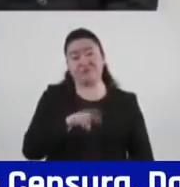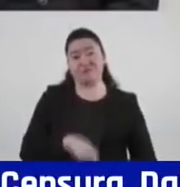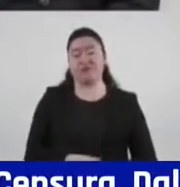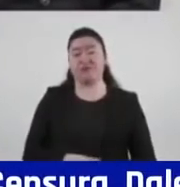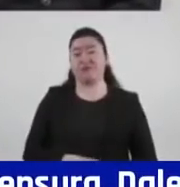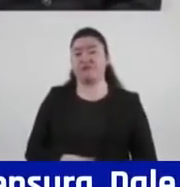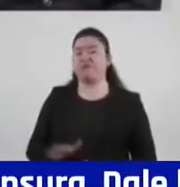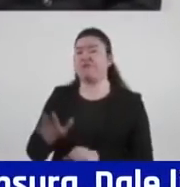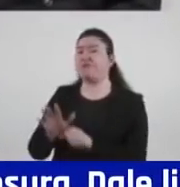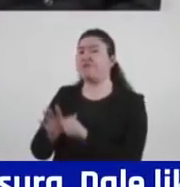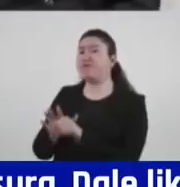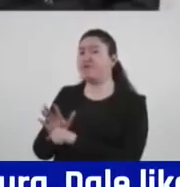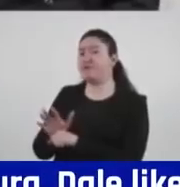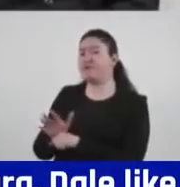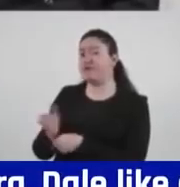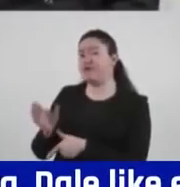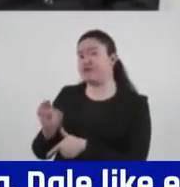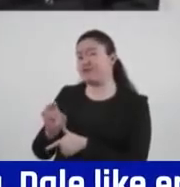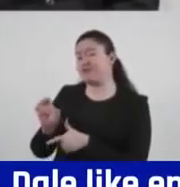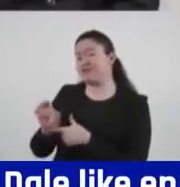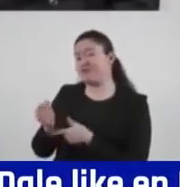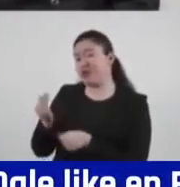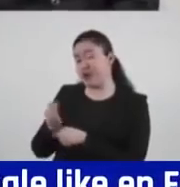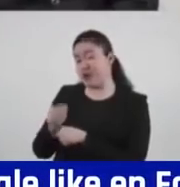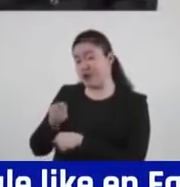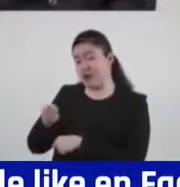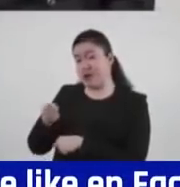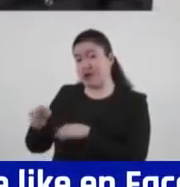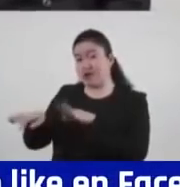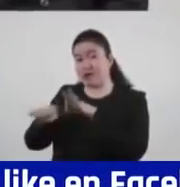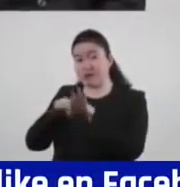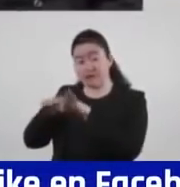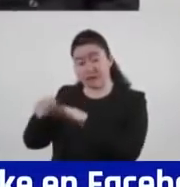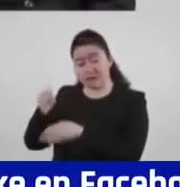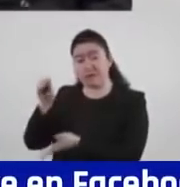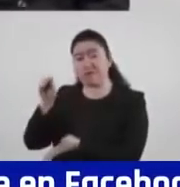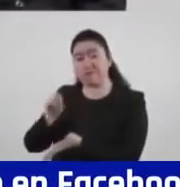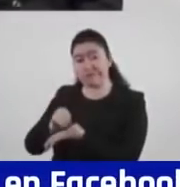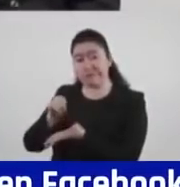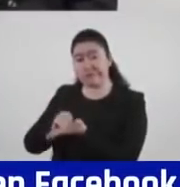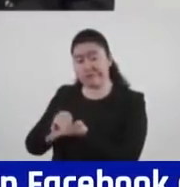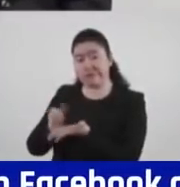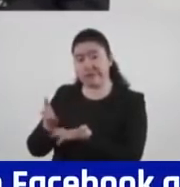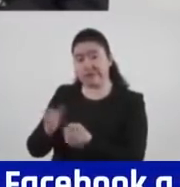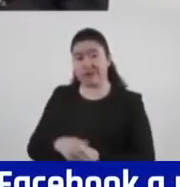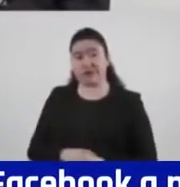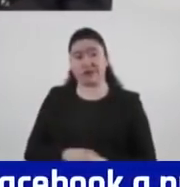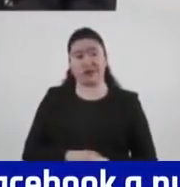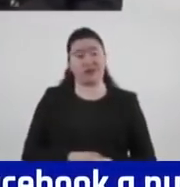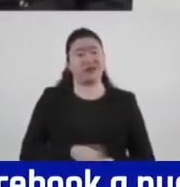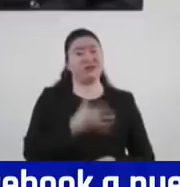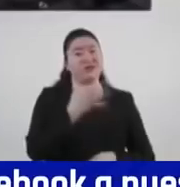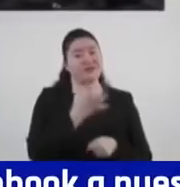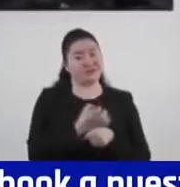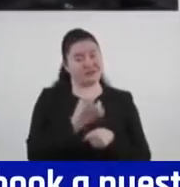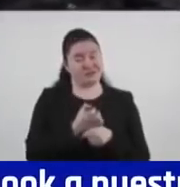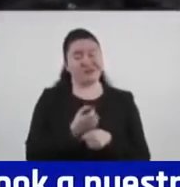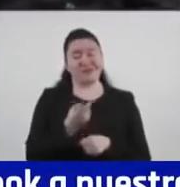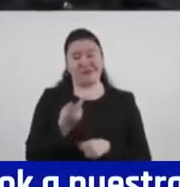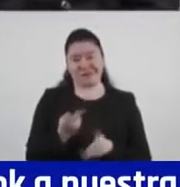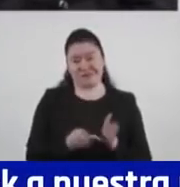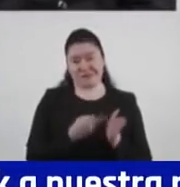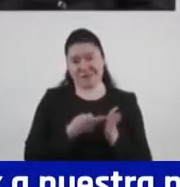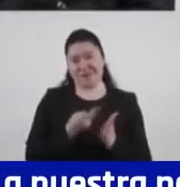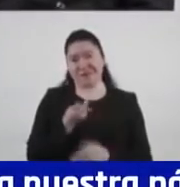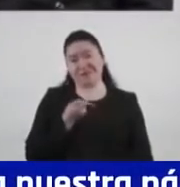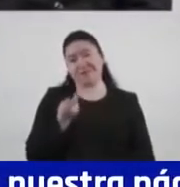¿Cuál sería entonces, doctora, la justificación para mantener en el cargo a la directora del metro? Es la quinta vez que haces esa pregunta, Adrián, y por supuesto ya